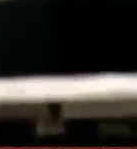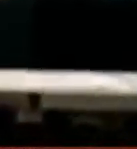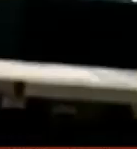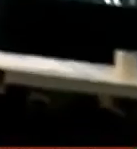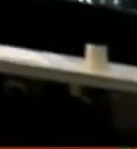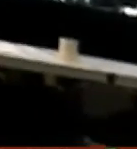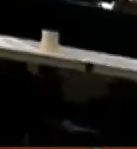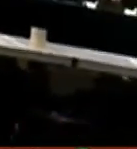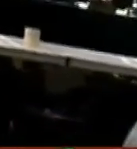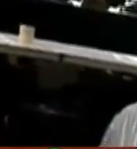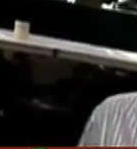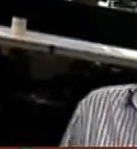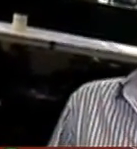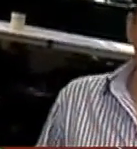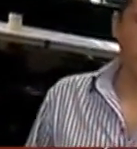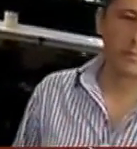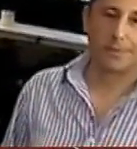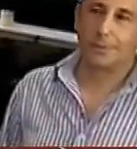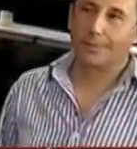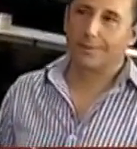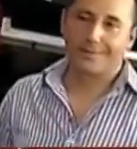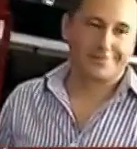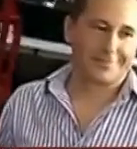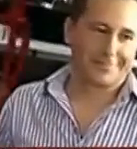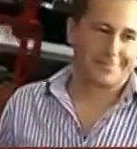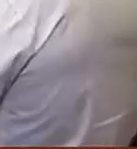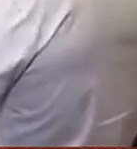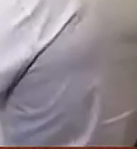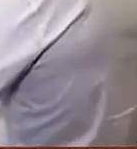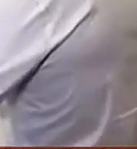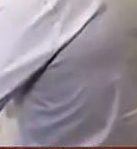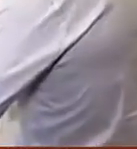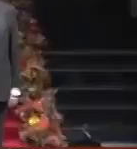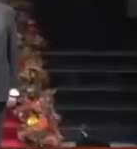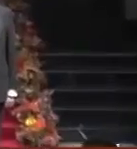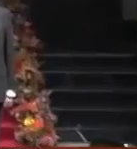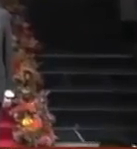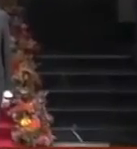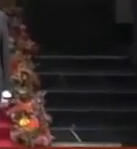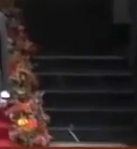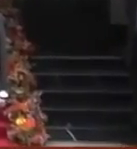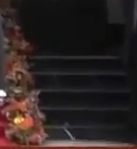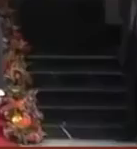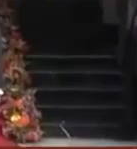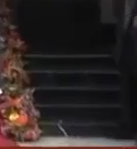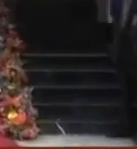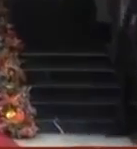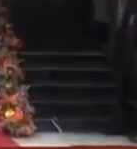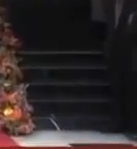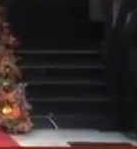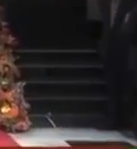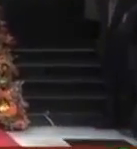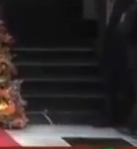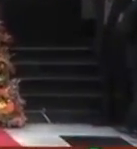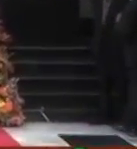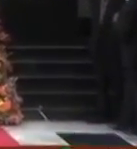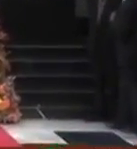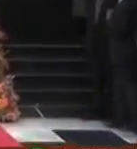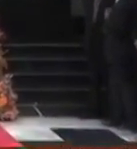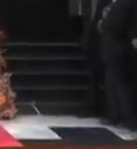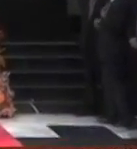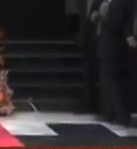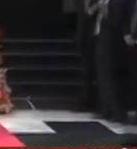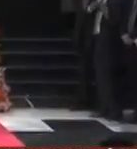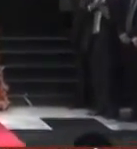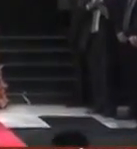afecto, de cariño del pueblo de México. Eso de verdad que quedará en la memoria histórica de la